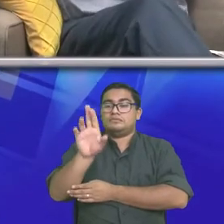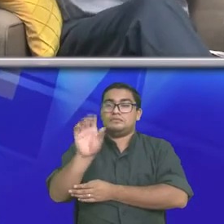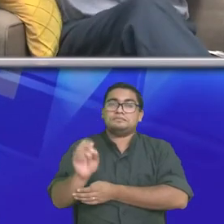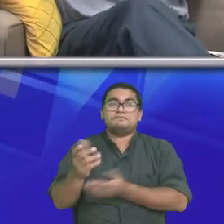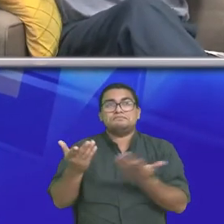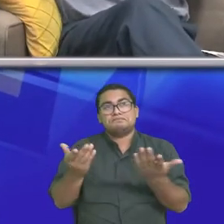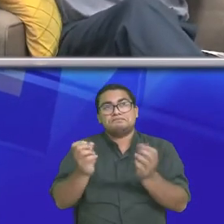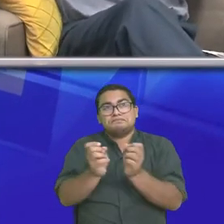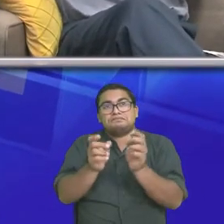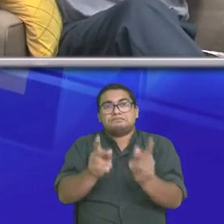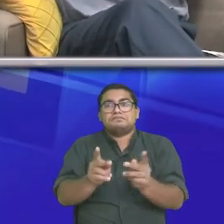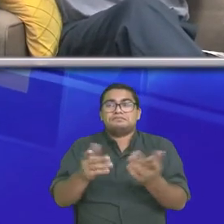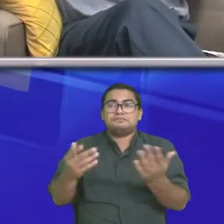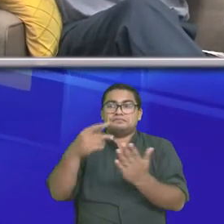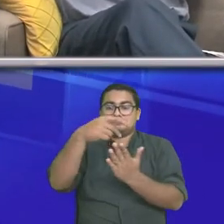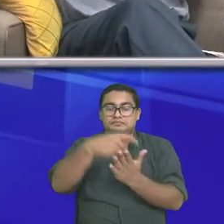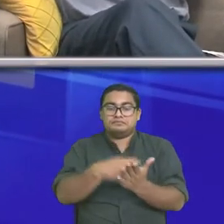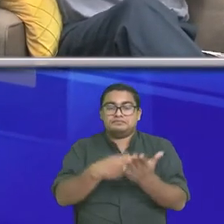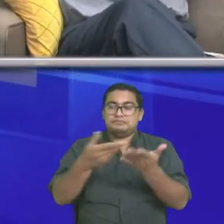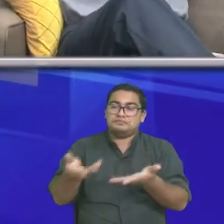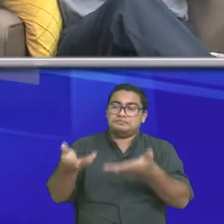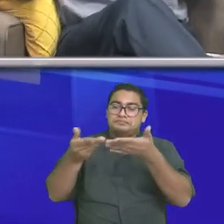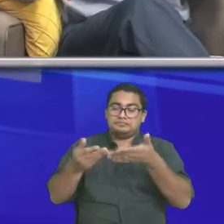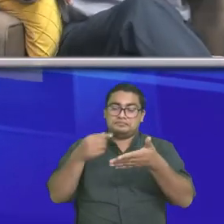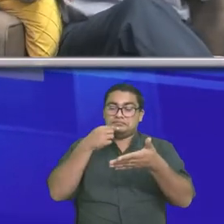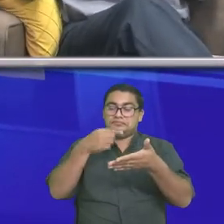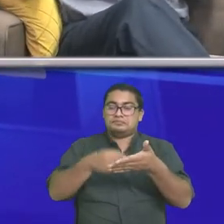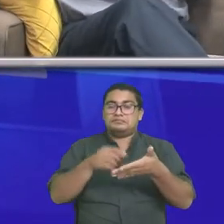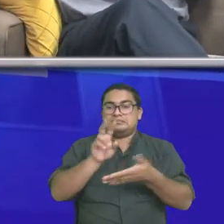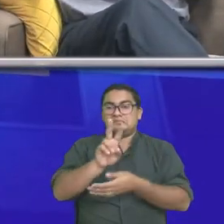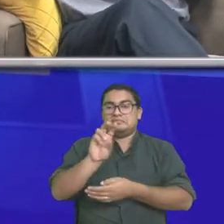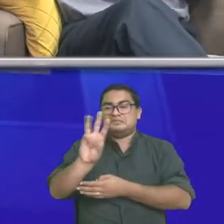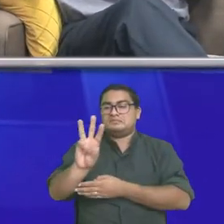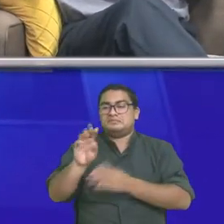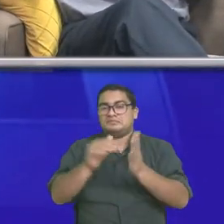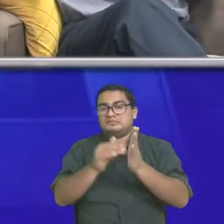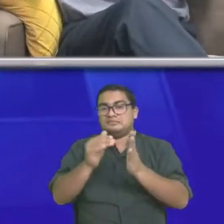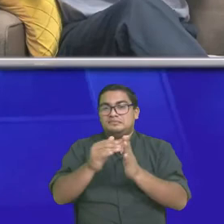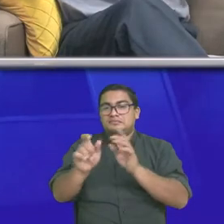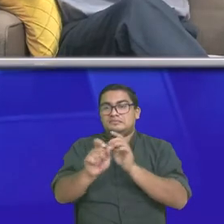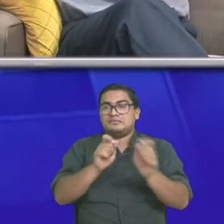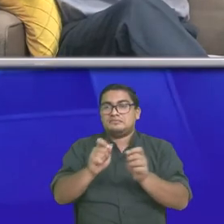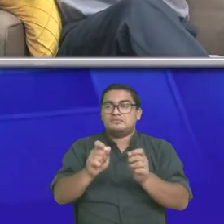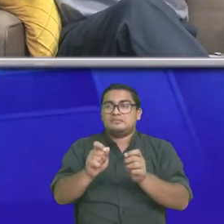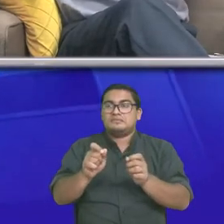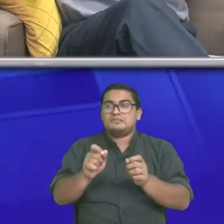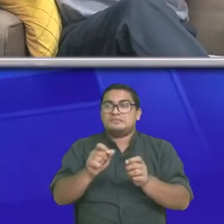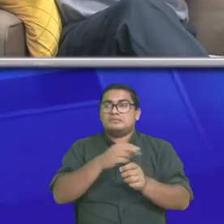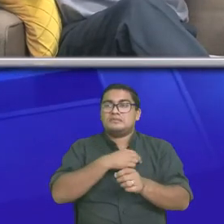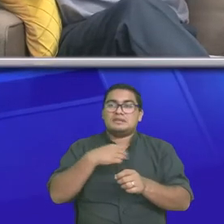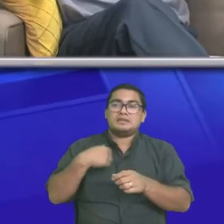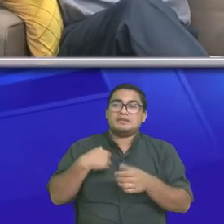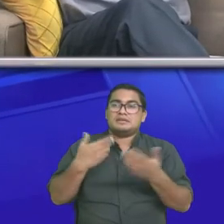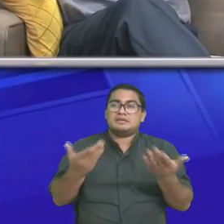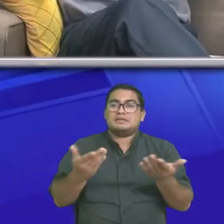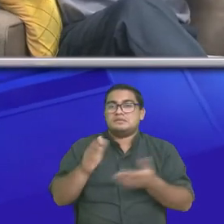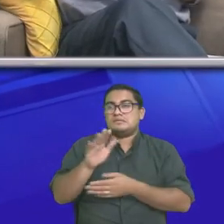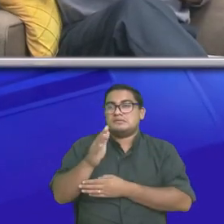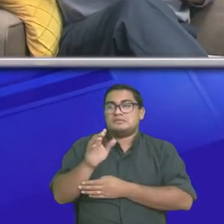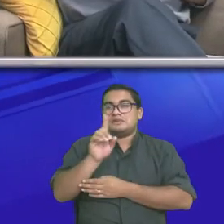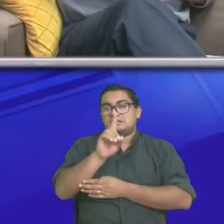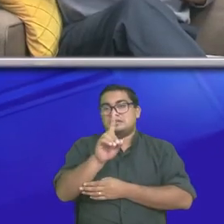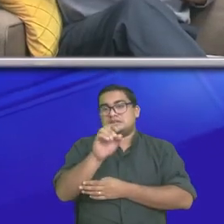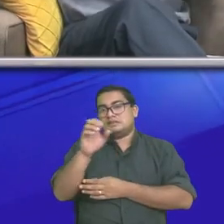bueno, señores, aquí hay 23 millones de dólares para hacer un poco más de